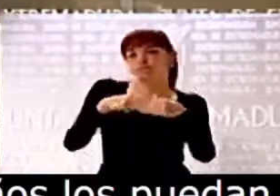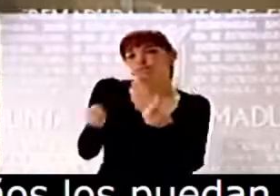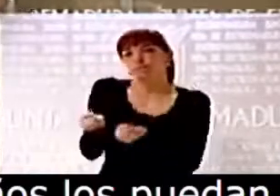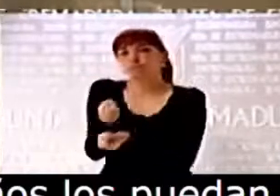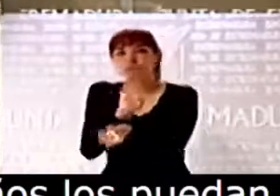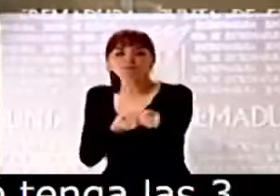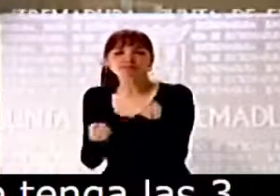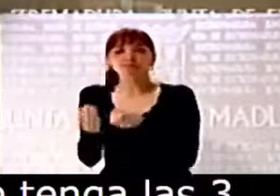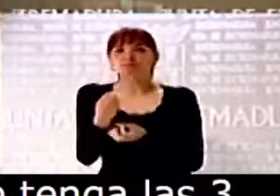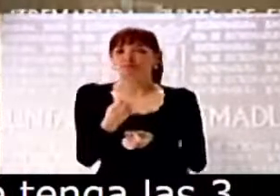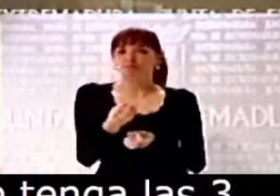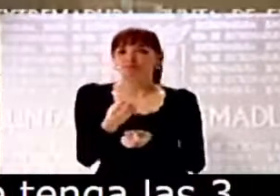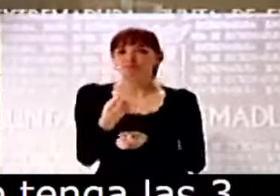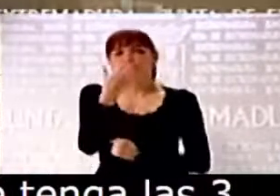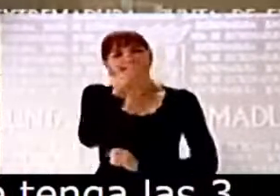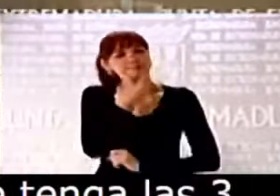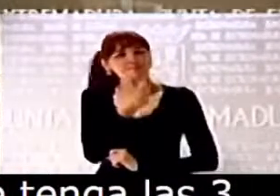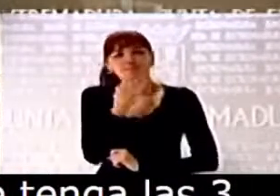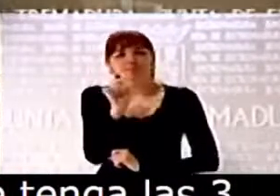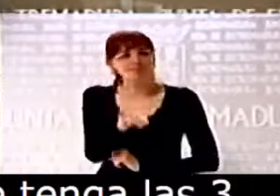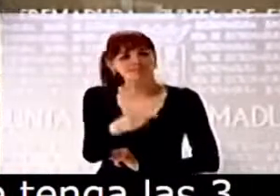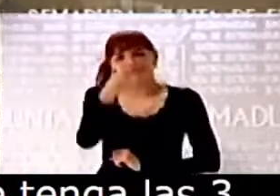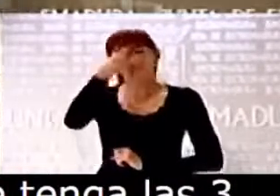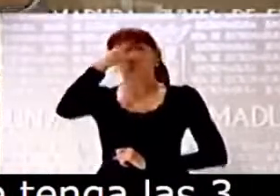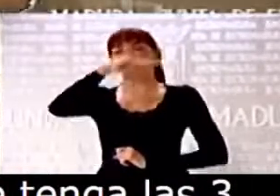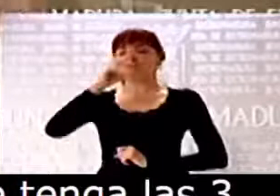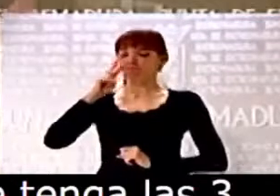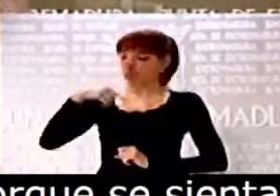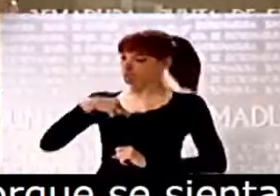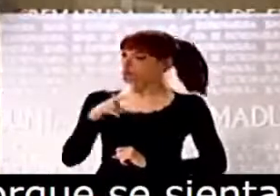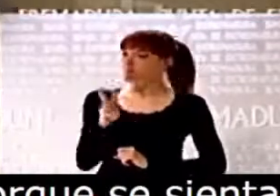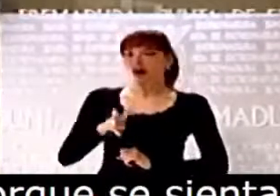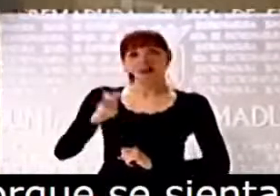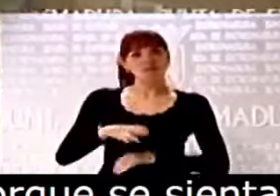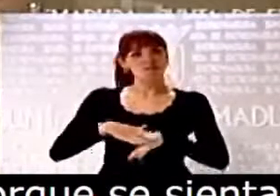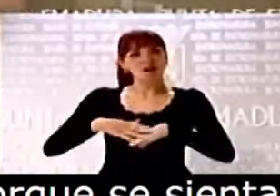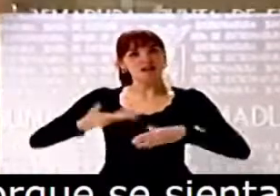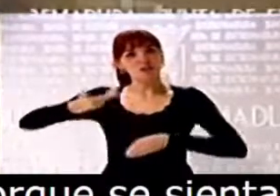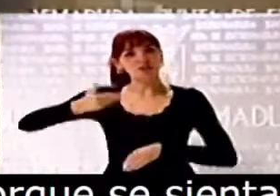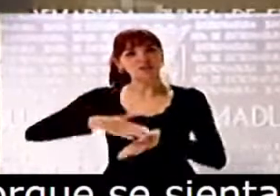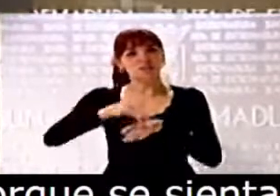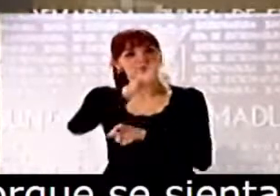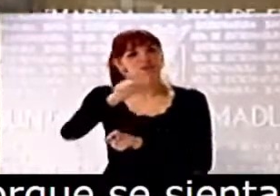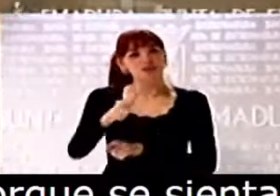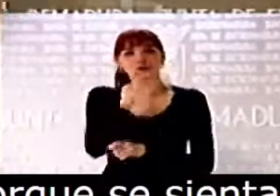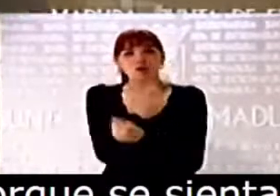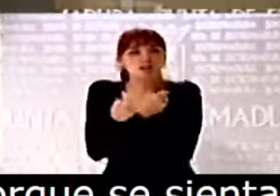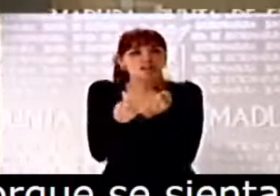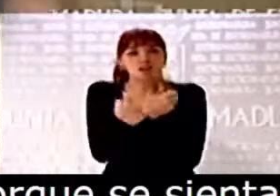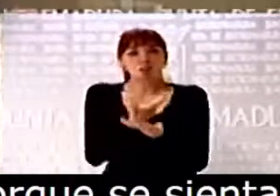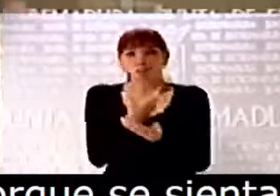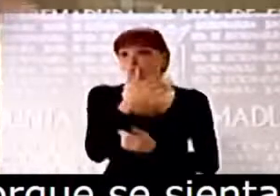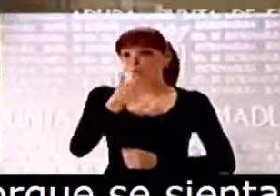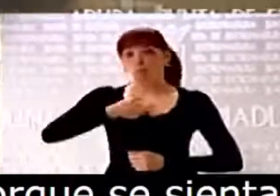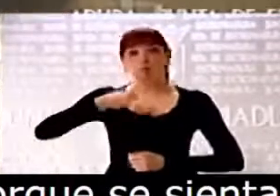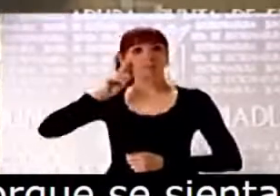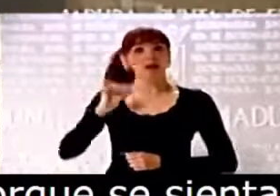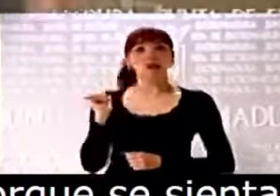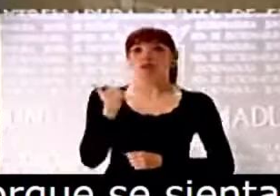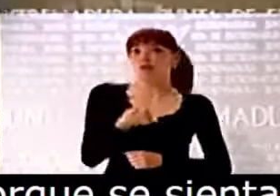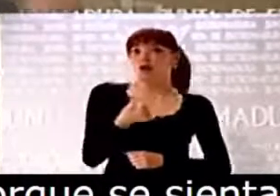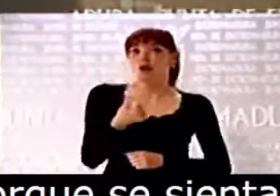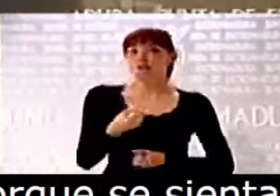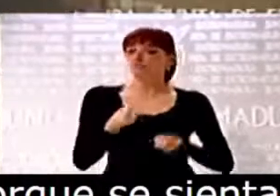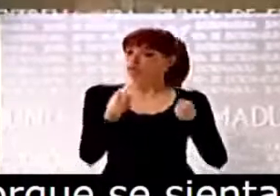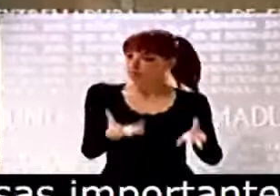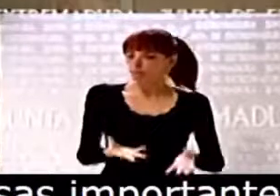cosas. No hay cosa más hermosa que ser consciente de que tú sigues siendo importante para mucha gente, no porque te quieran mucho, sino porque tu experiencia, porque lo que tú